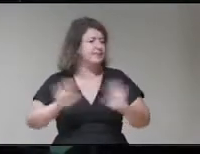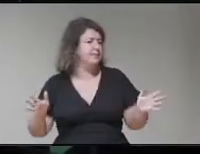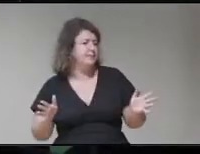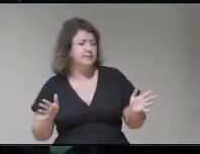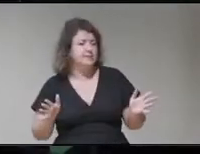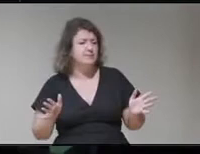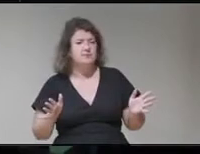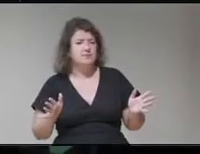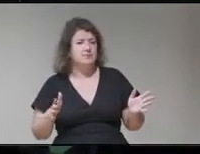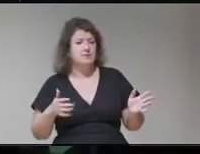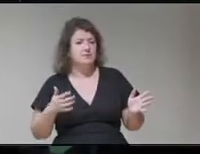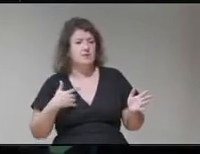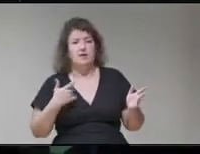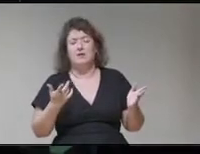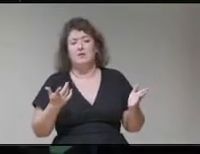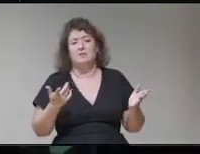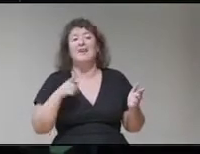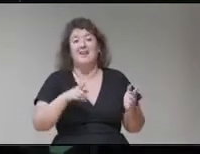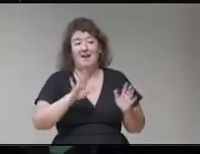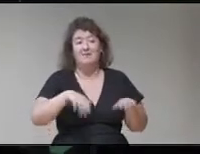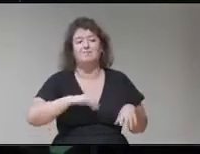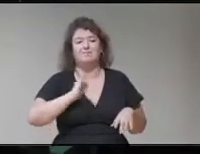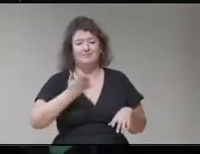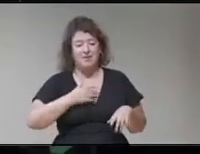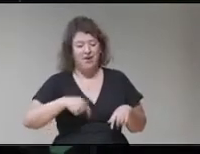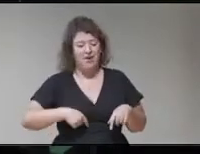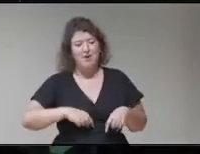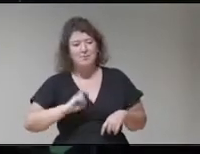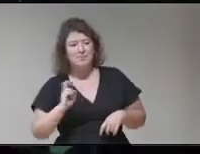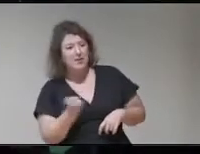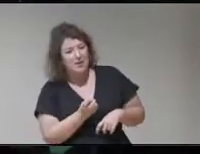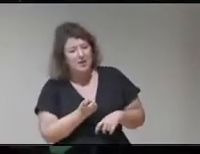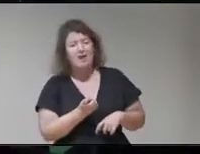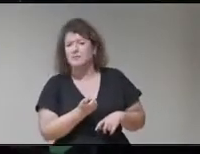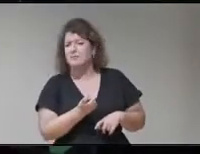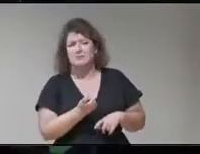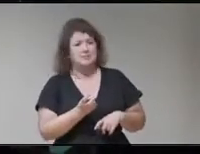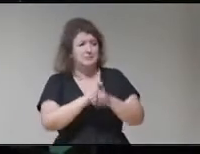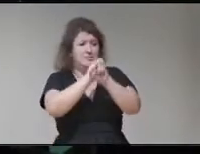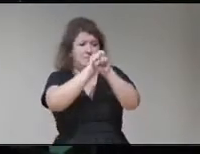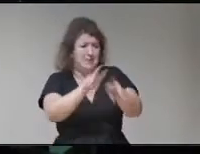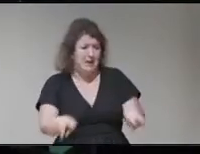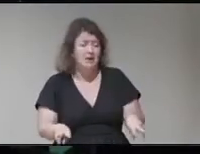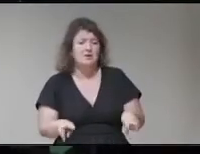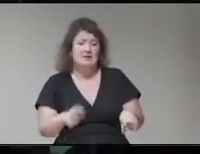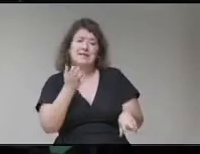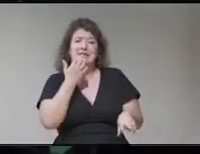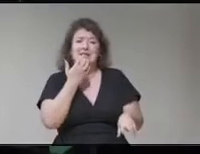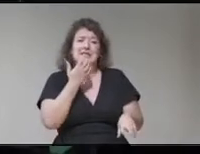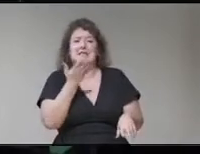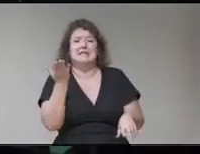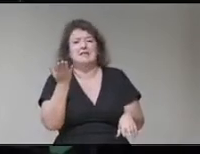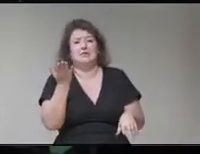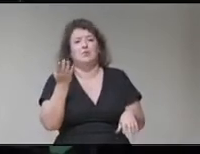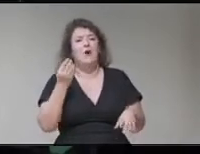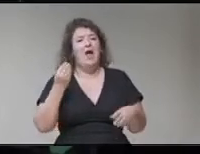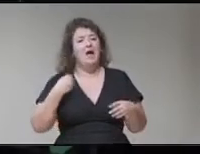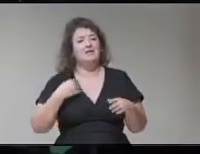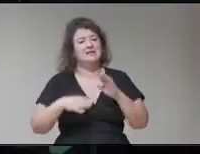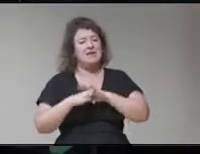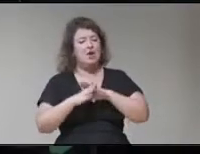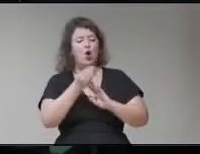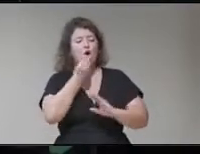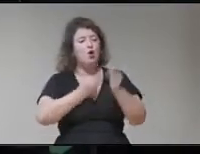precocinadas. Y eso hace que tengan una microbiota mucho más aberrante de lo que tendrían si tuviesen una